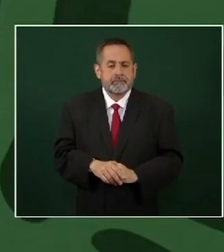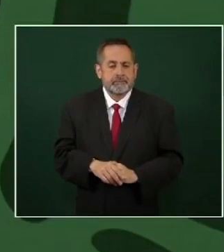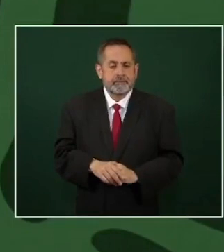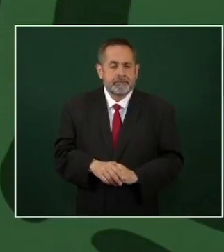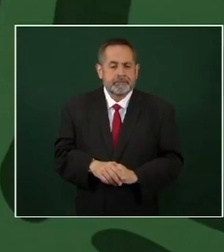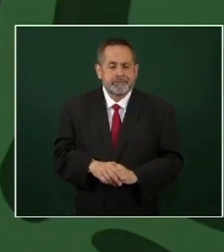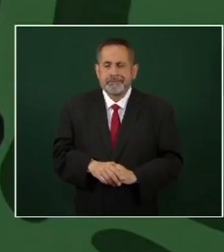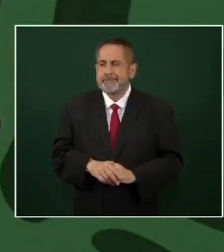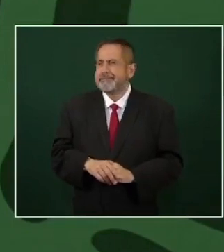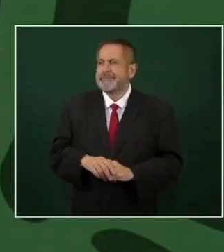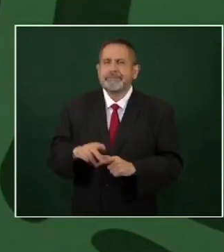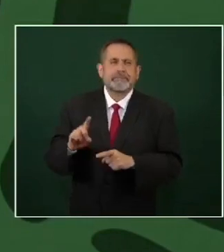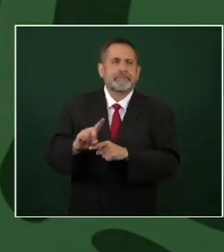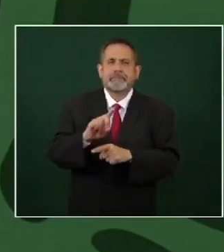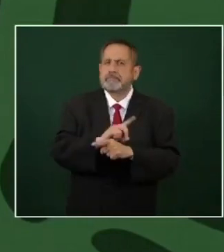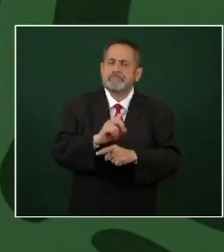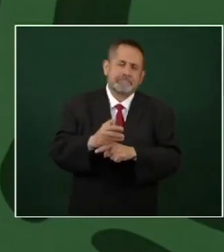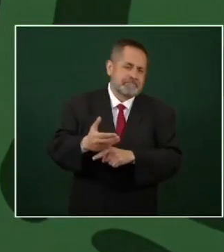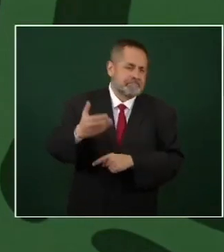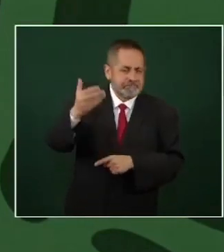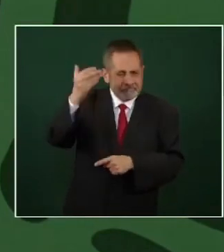desde el principio